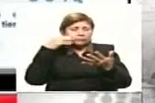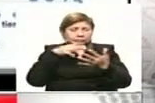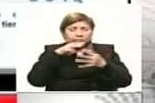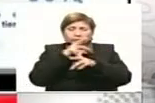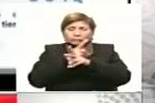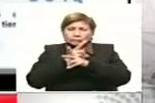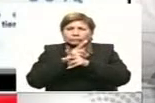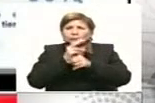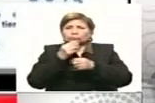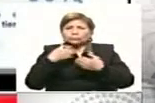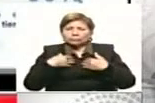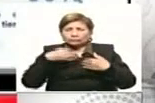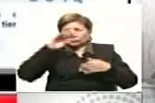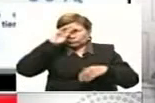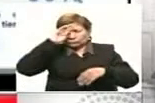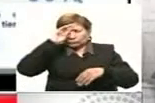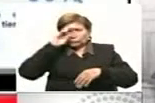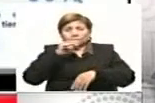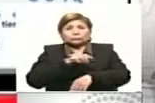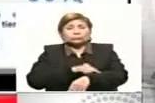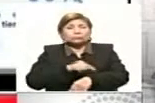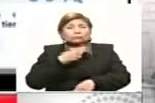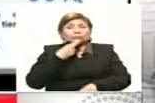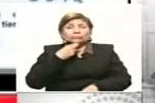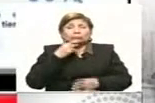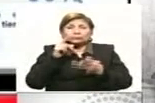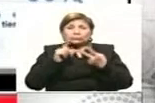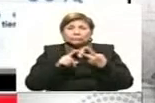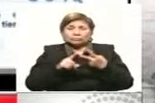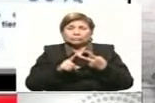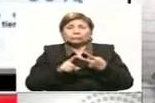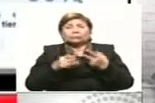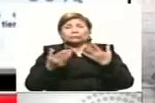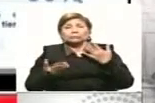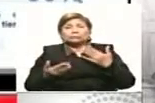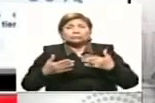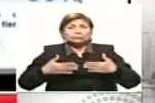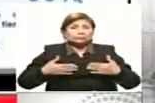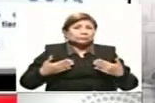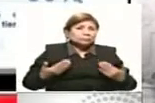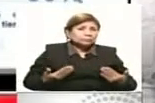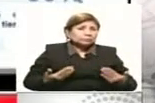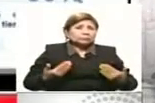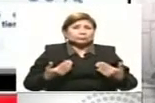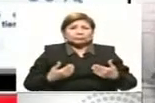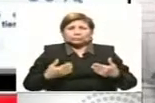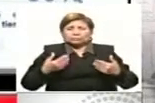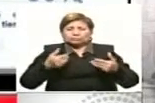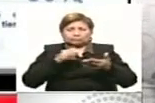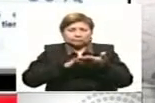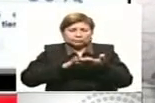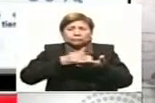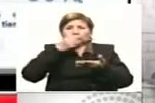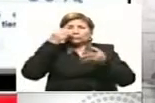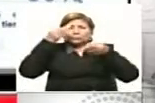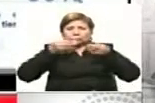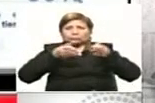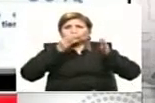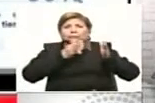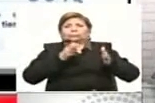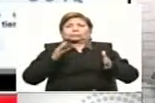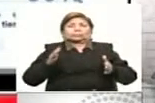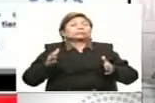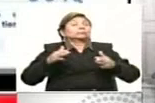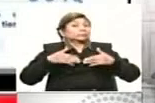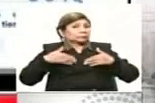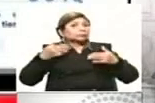que son o no son diabéticos, sino además los que son diabéticos que puedan aspirar a tener el tratamiento adecuado, que